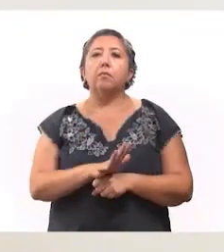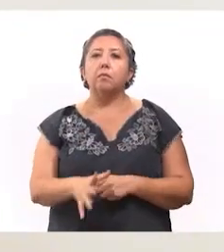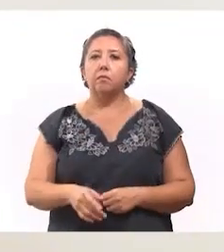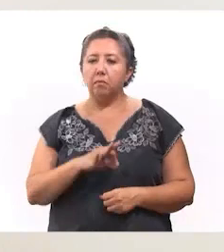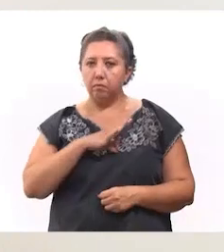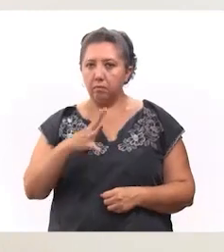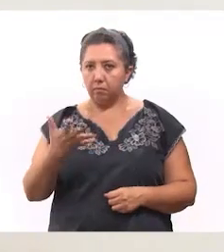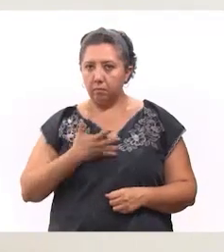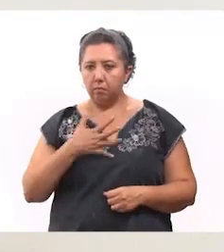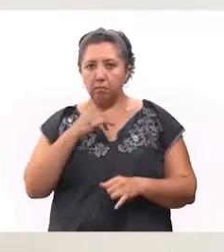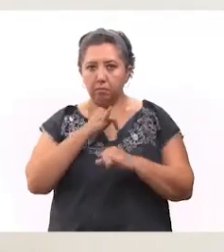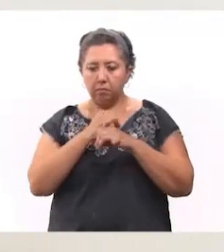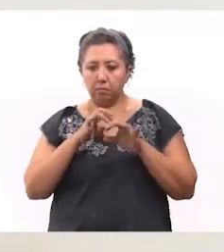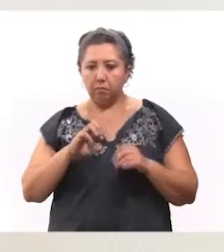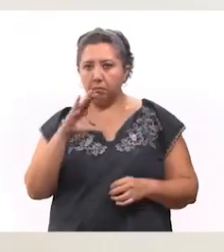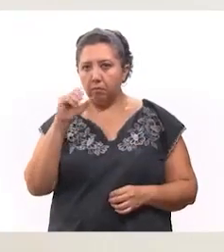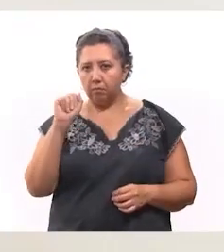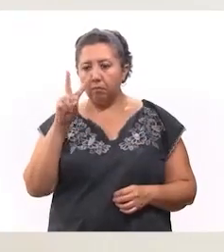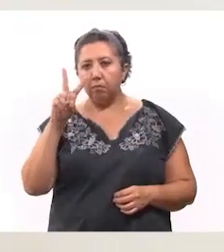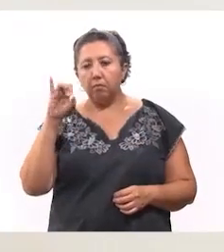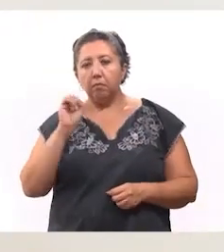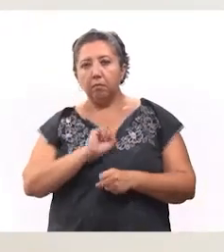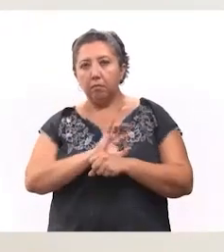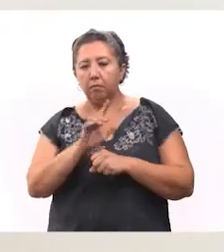se puede obtener en la página